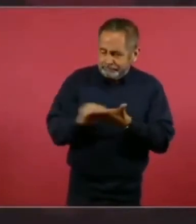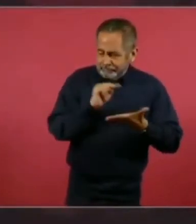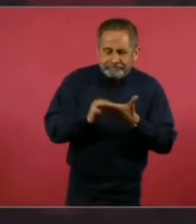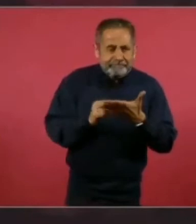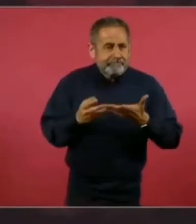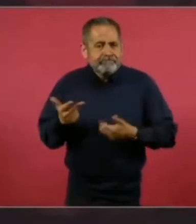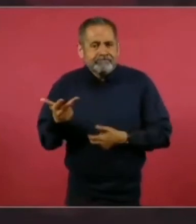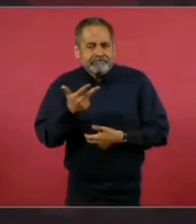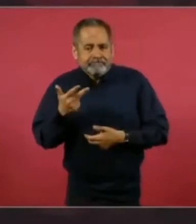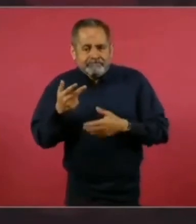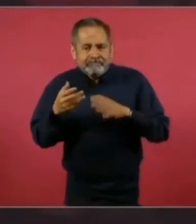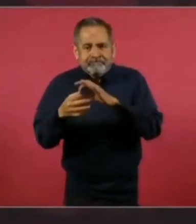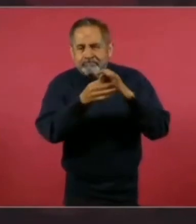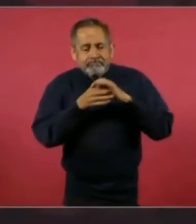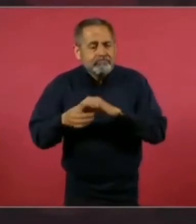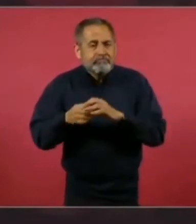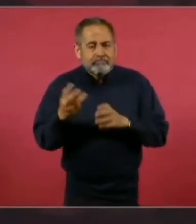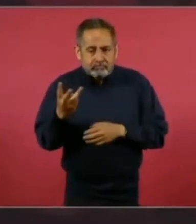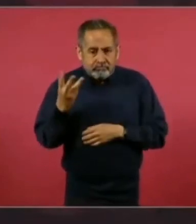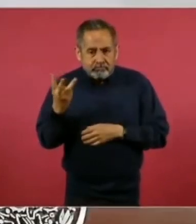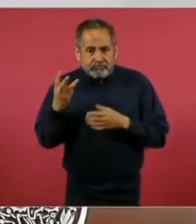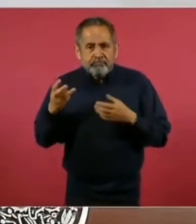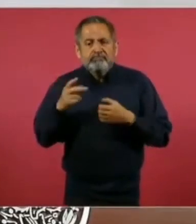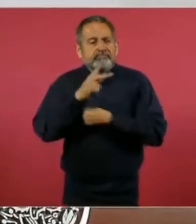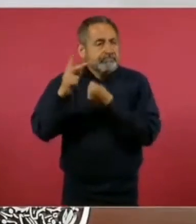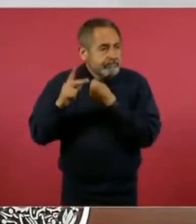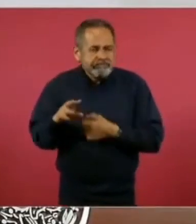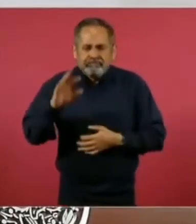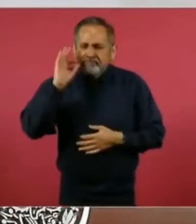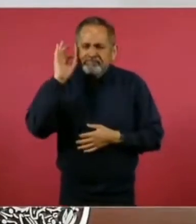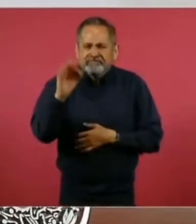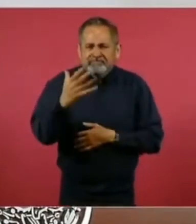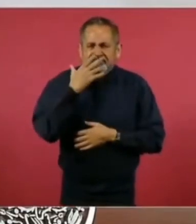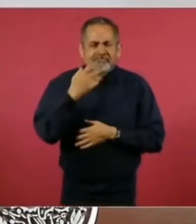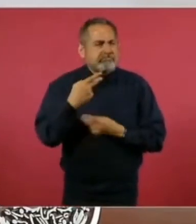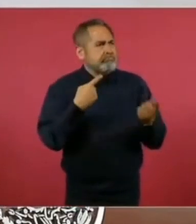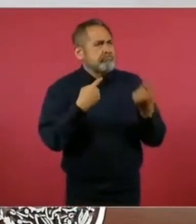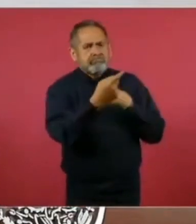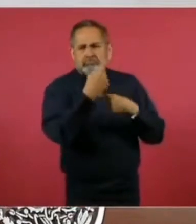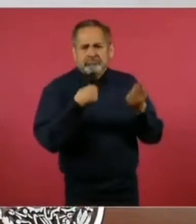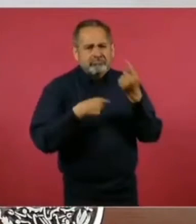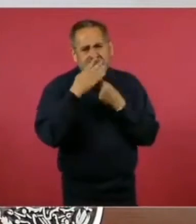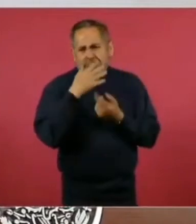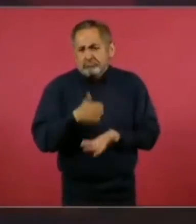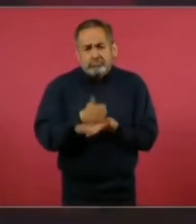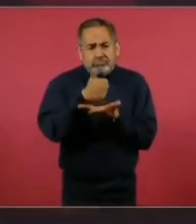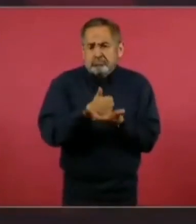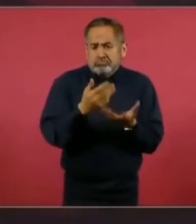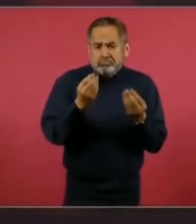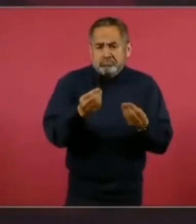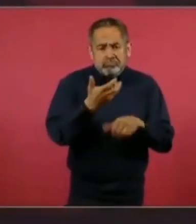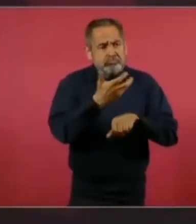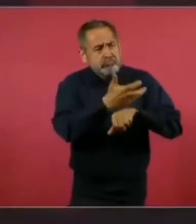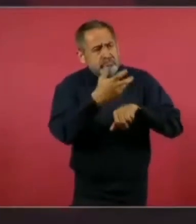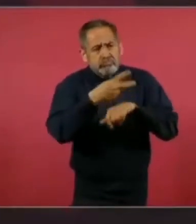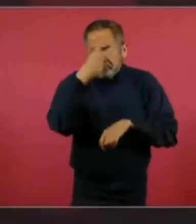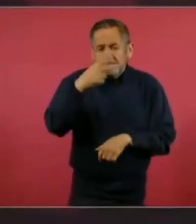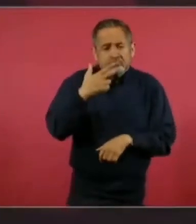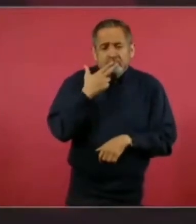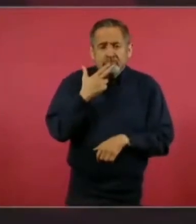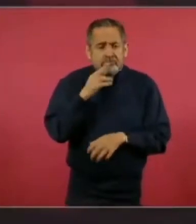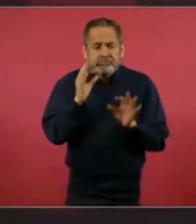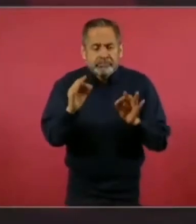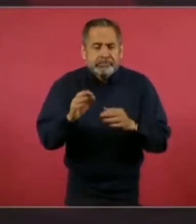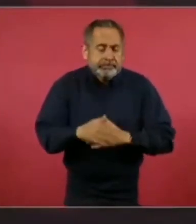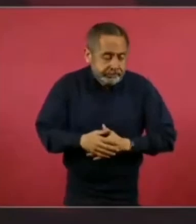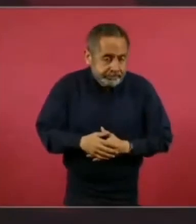muchísimo a los dos países, sí, nos ha ayudado. Y recuerdo que fui